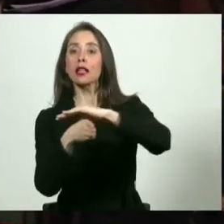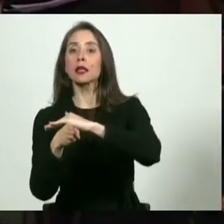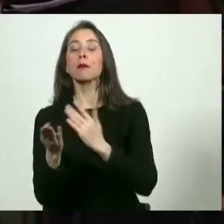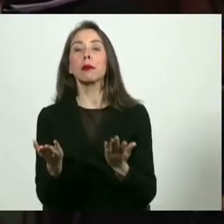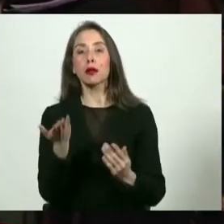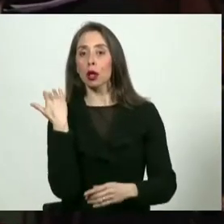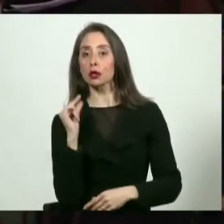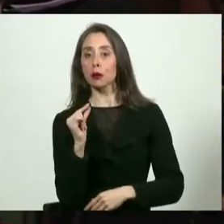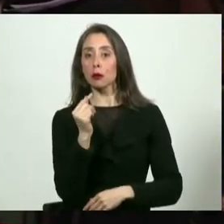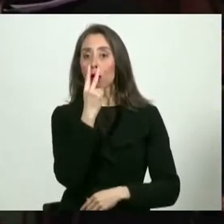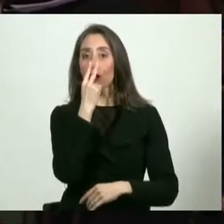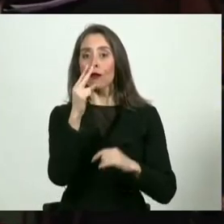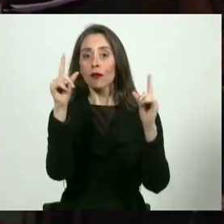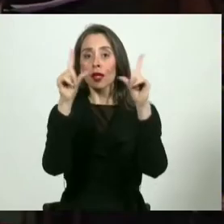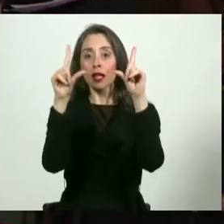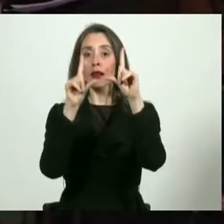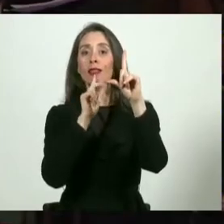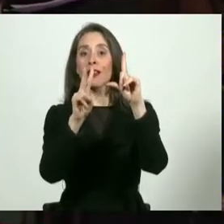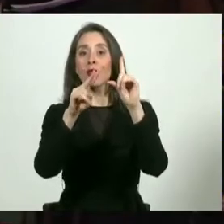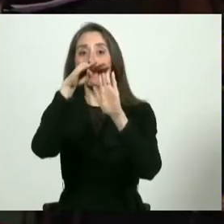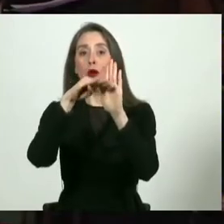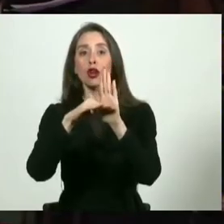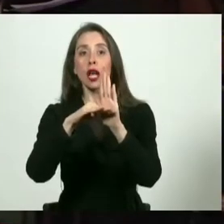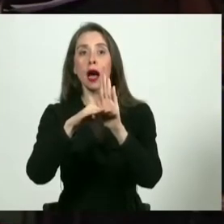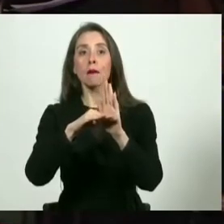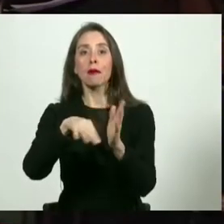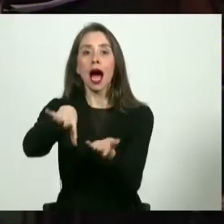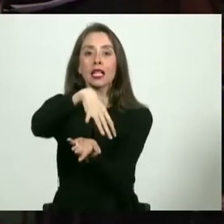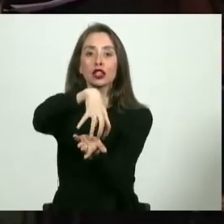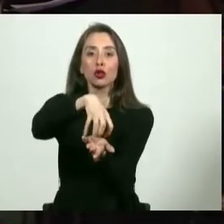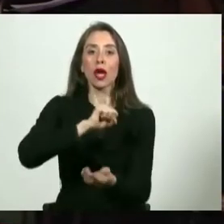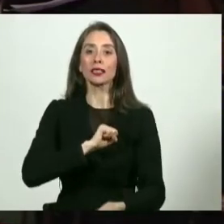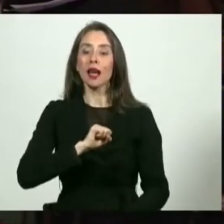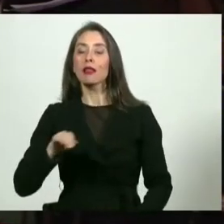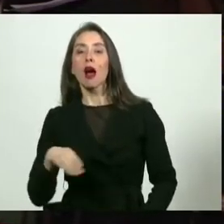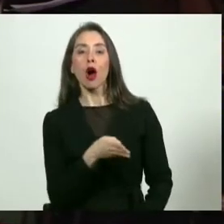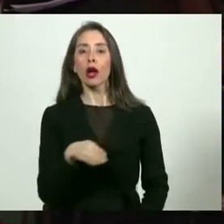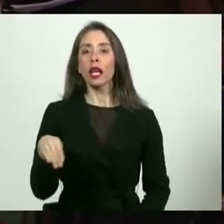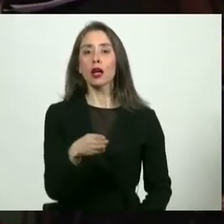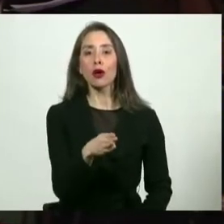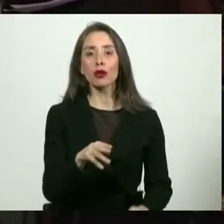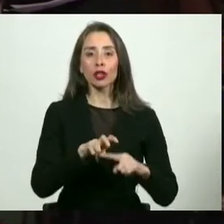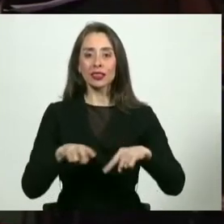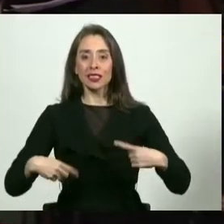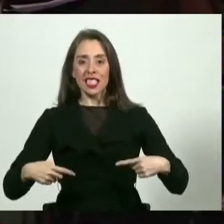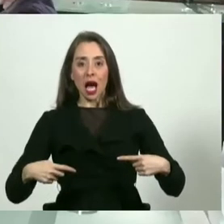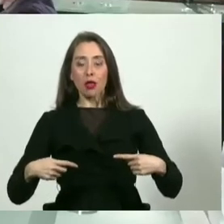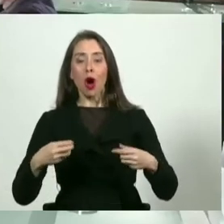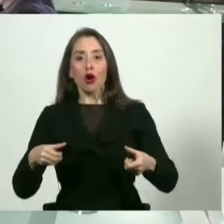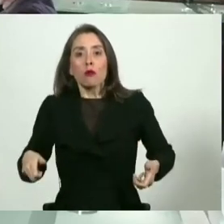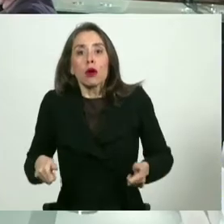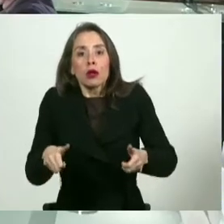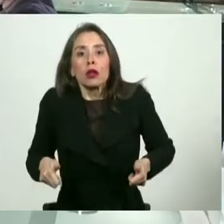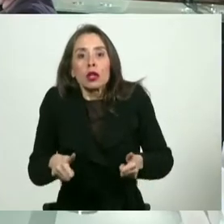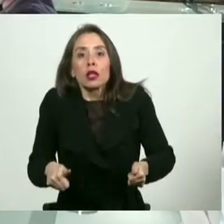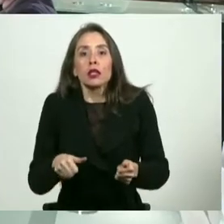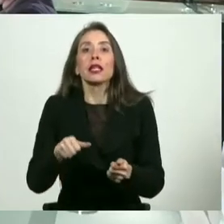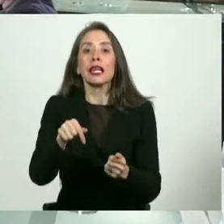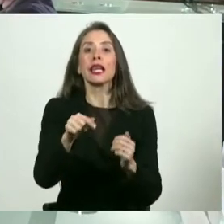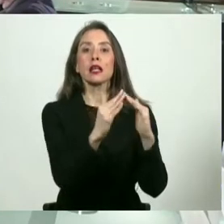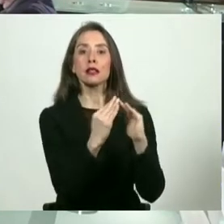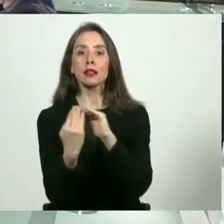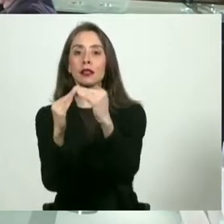programa hace poco en la televisión de un recorrido por la ciudad de Santiago nomás. ¿Cómo cuesta con una silla de ruedas caminar por el centro cívico